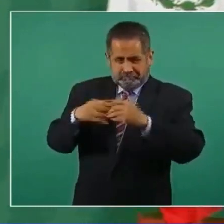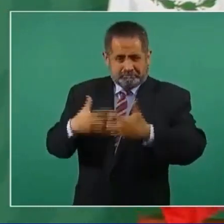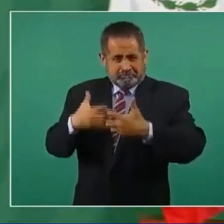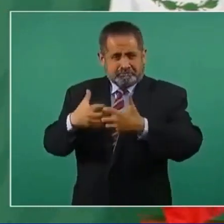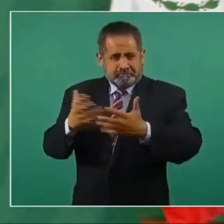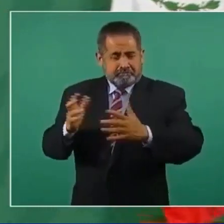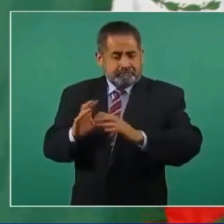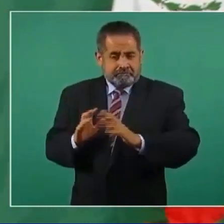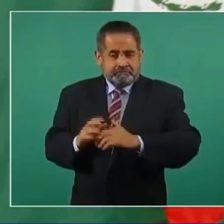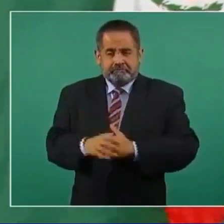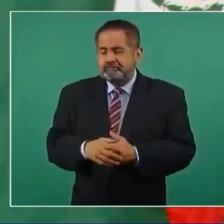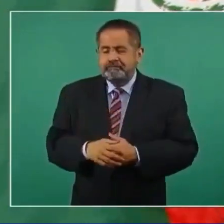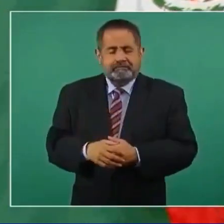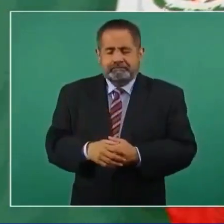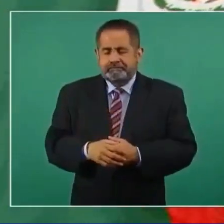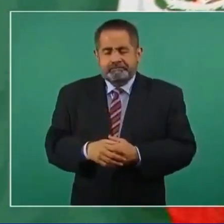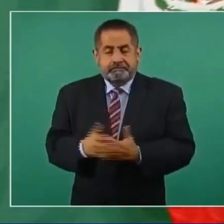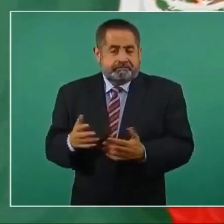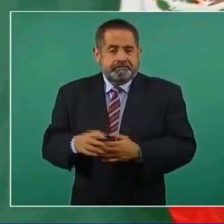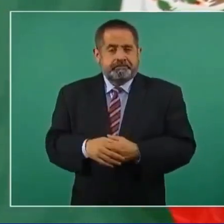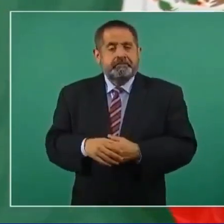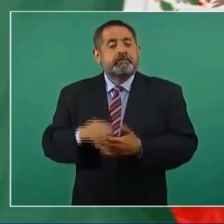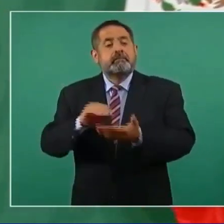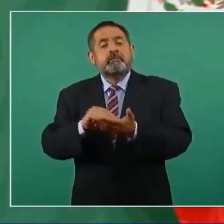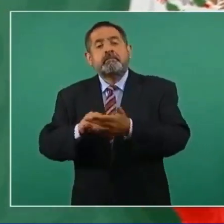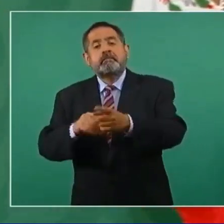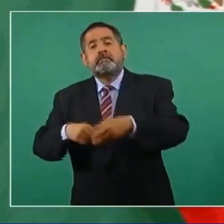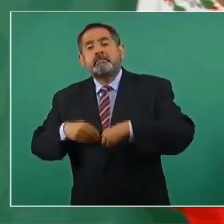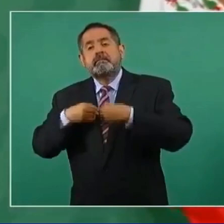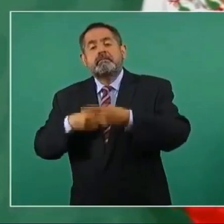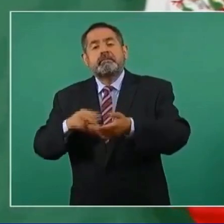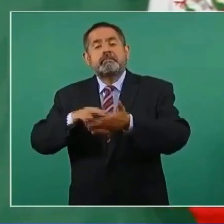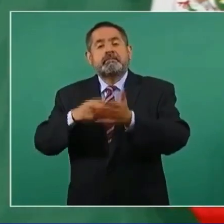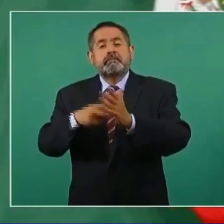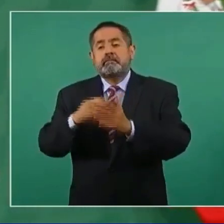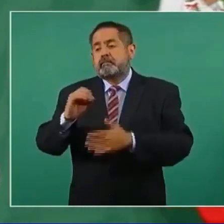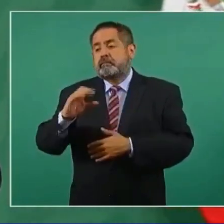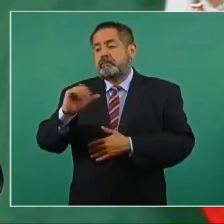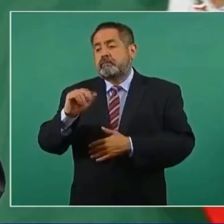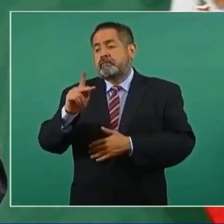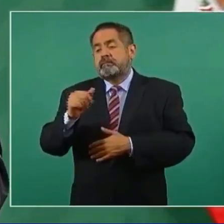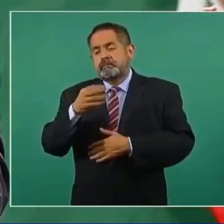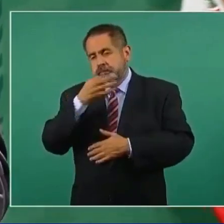Todavía vive, y lo mando a saludar al ingeniero Ocampo,